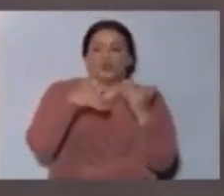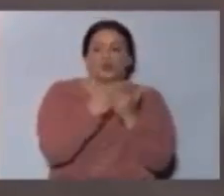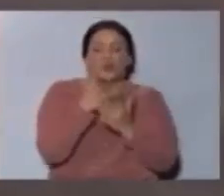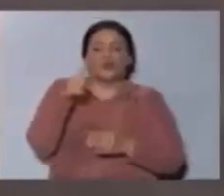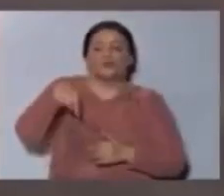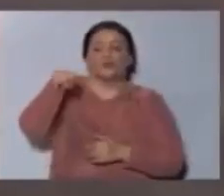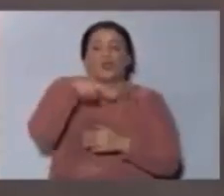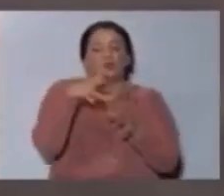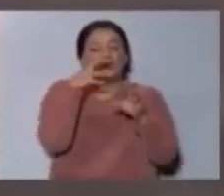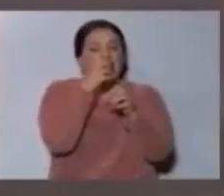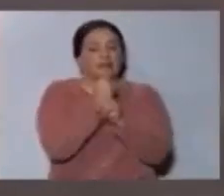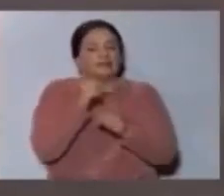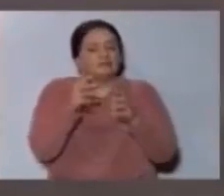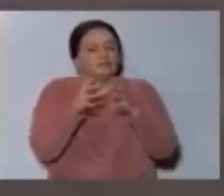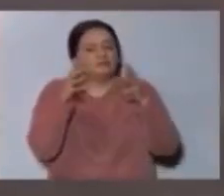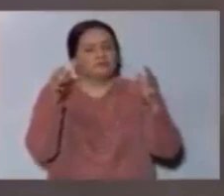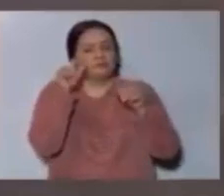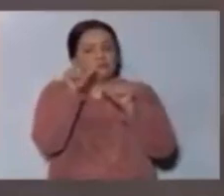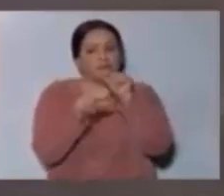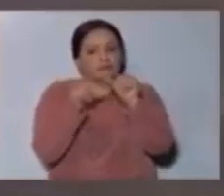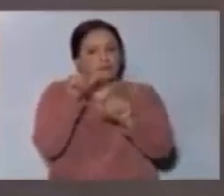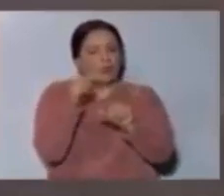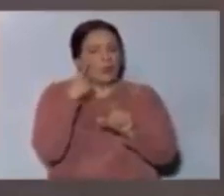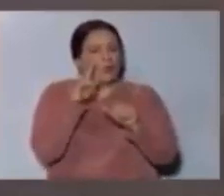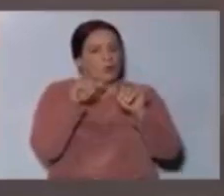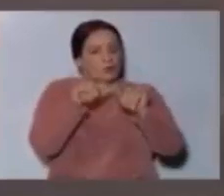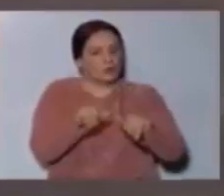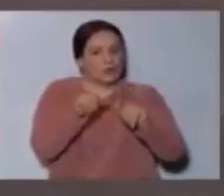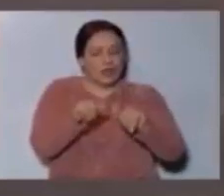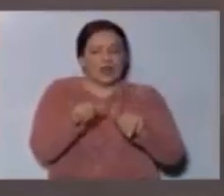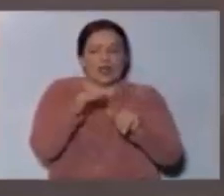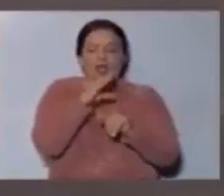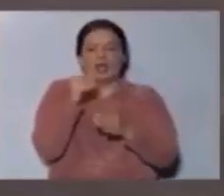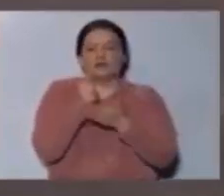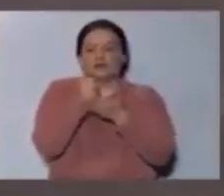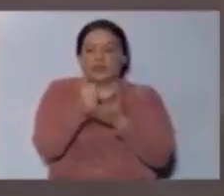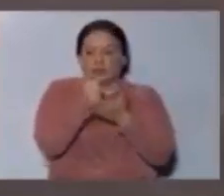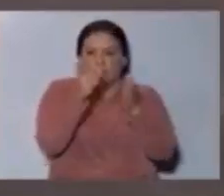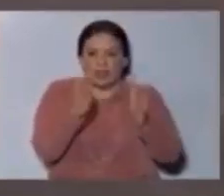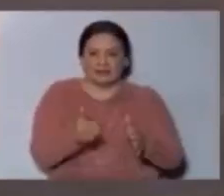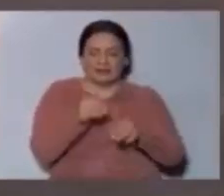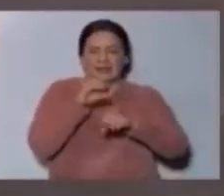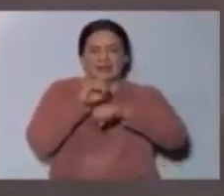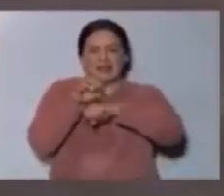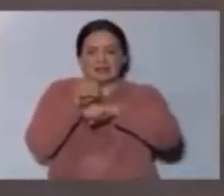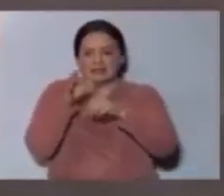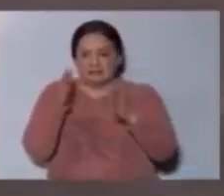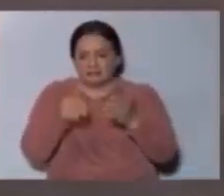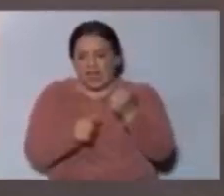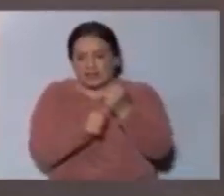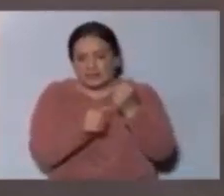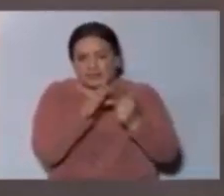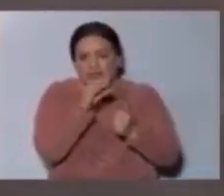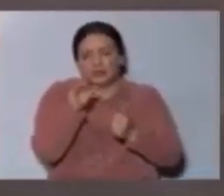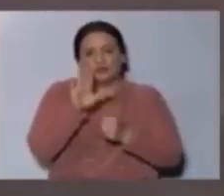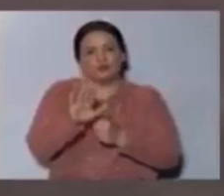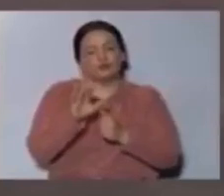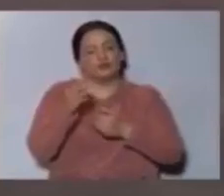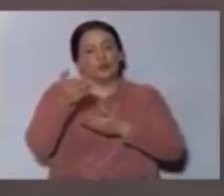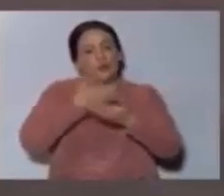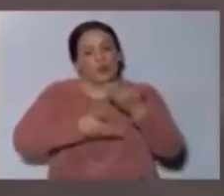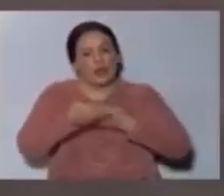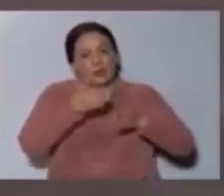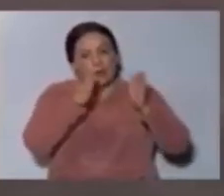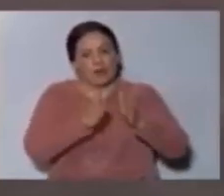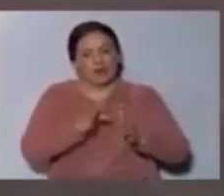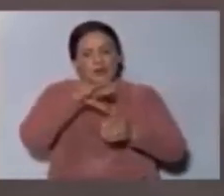están haciendo enormes esfuerzos por sostener a sus ayudantes, a sus asistentes, a sus colaboradores en sus despachos.